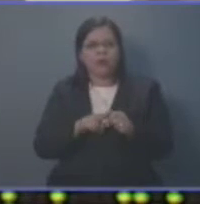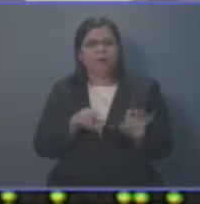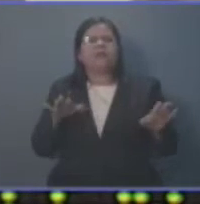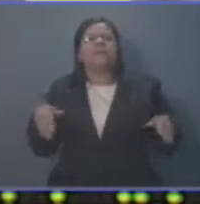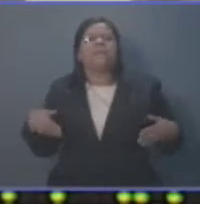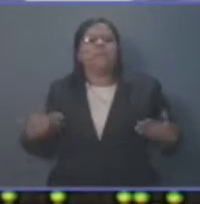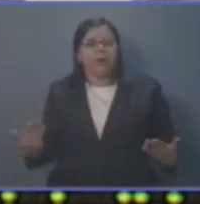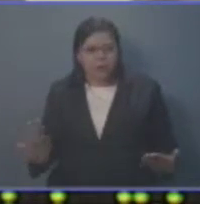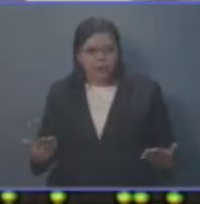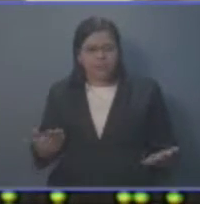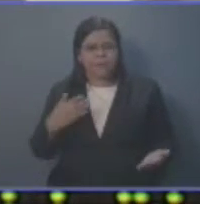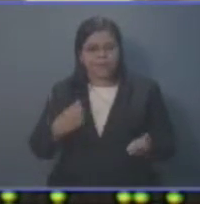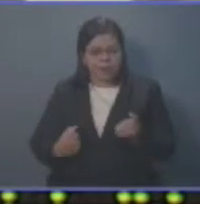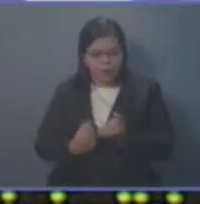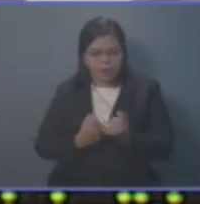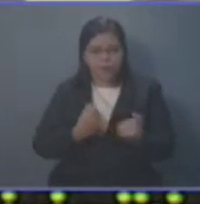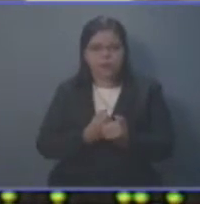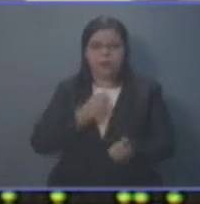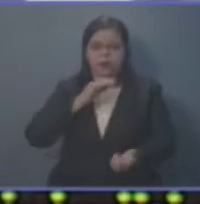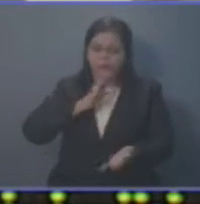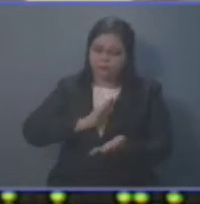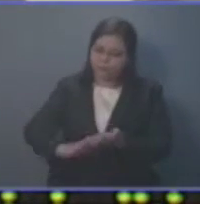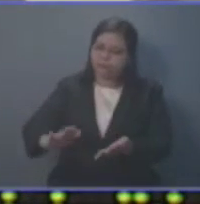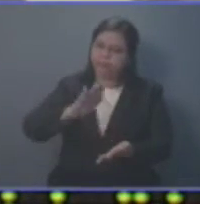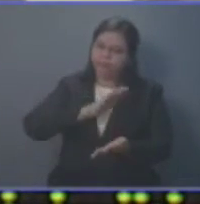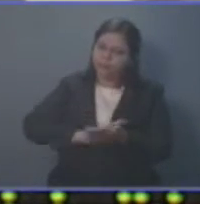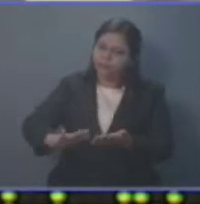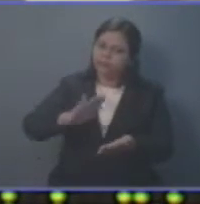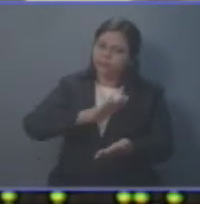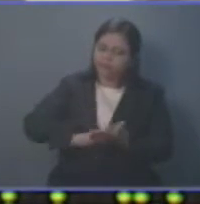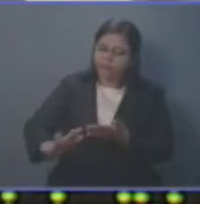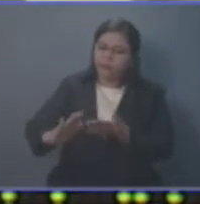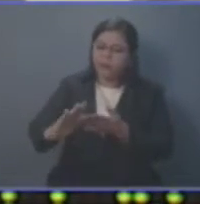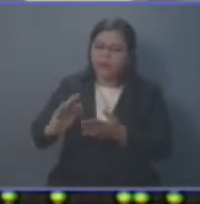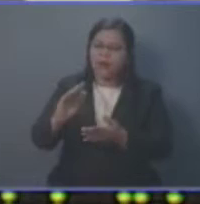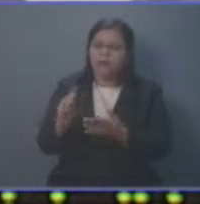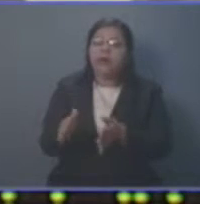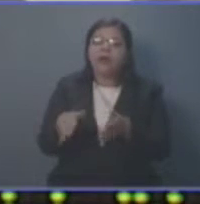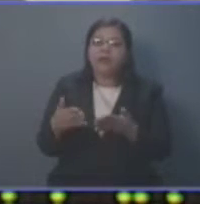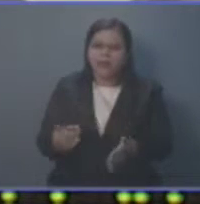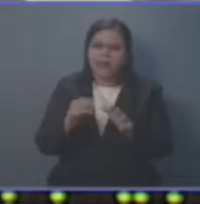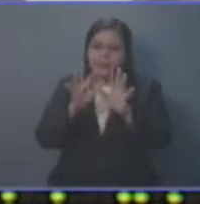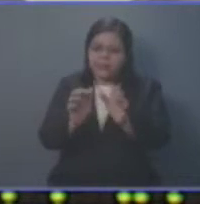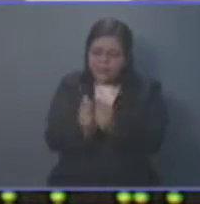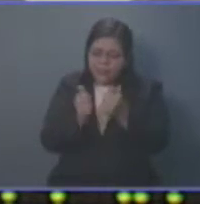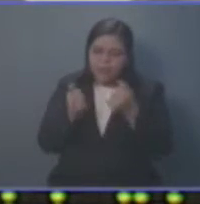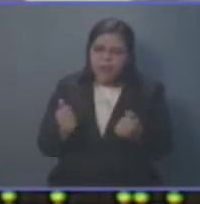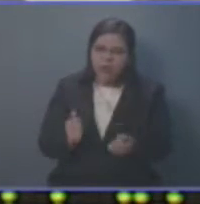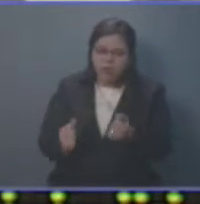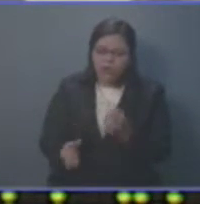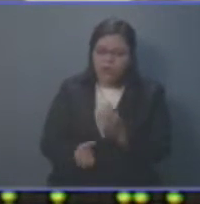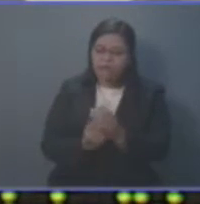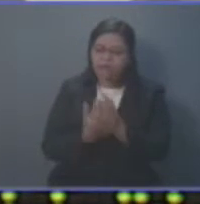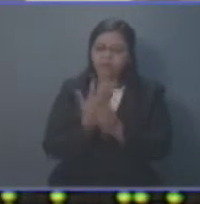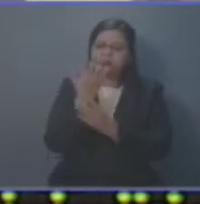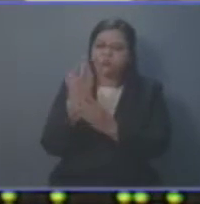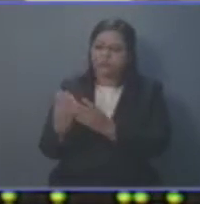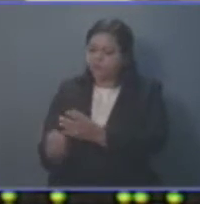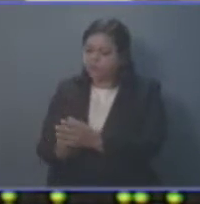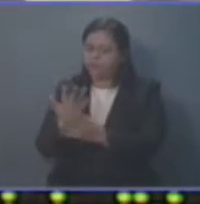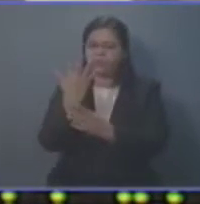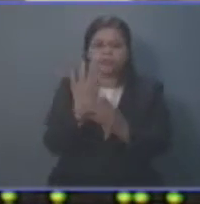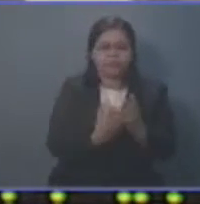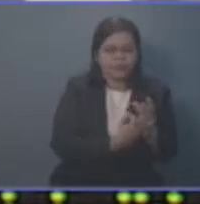de reforzar las asignaciones de esa cartera de Estado para financiar la adquisición de 10 millones de plantas de café y de esa